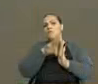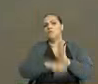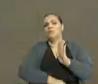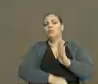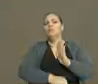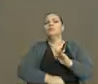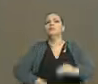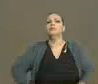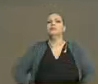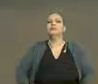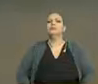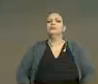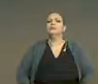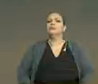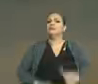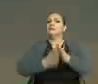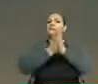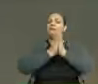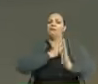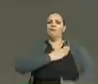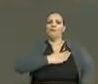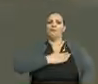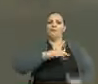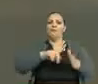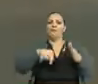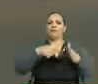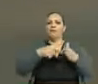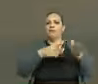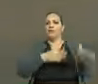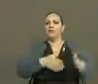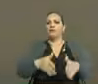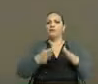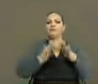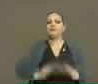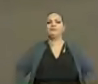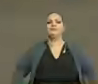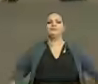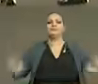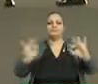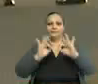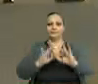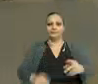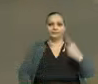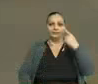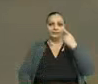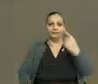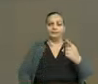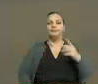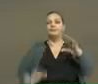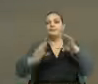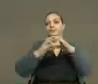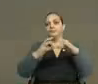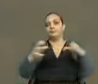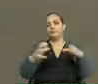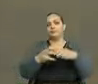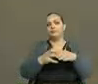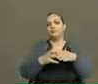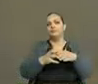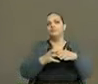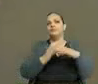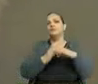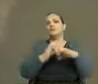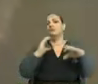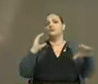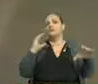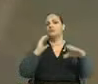protocolos de bioseguridad. Es más, aquí también están colaborando los dirigentes de las cooperativas, que han traído personal de ellos, y